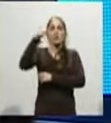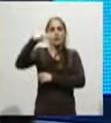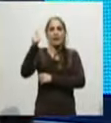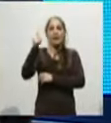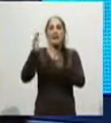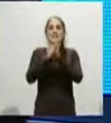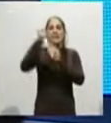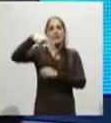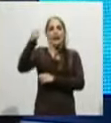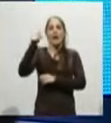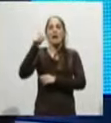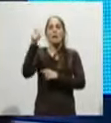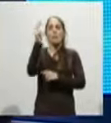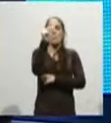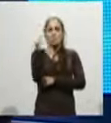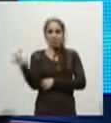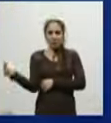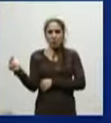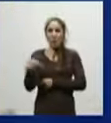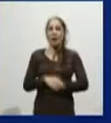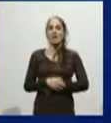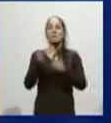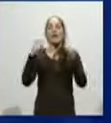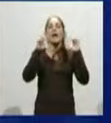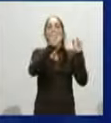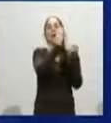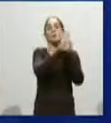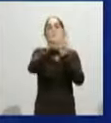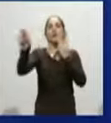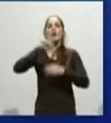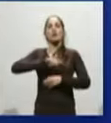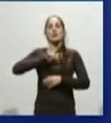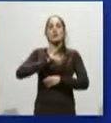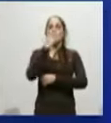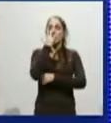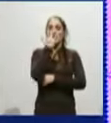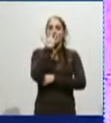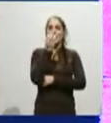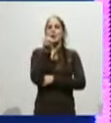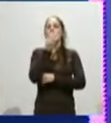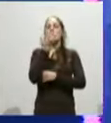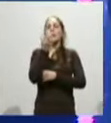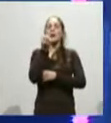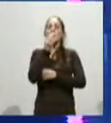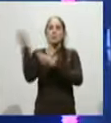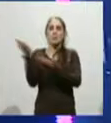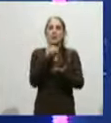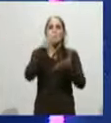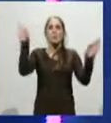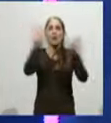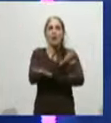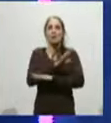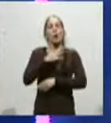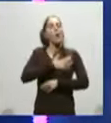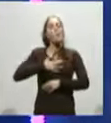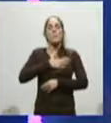de la exposición Los Sentidos del Carnaval. Bienvenido, buenas noches. Un placer tenerles